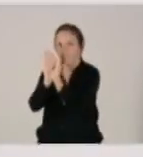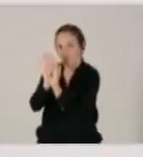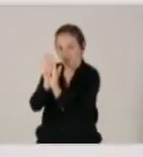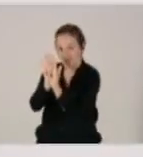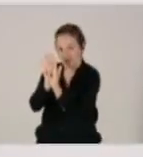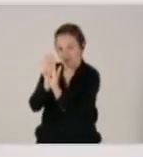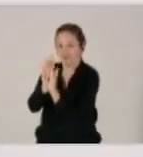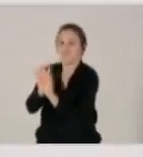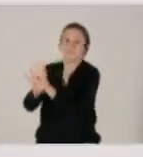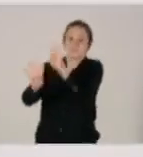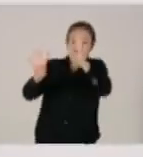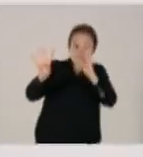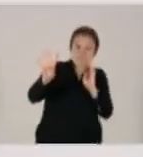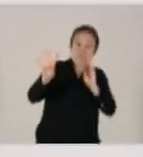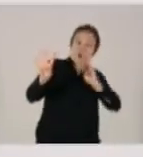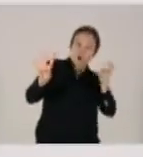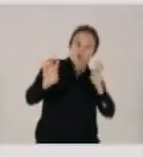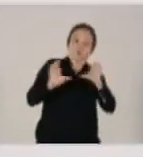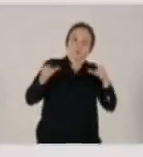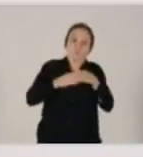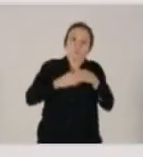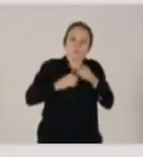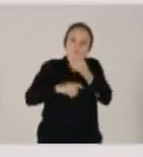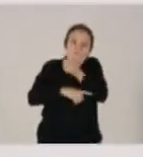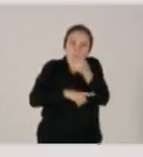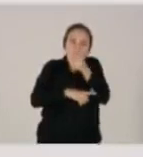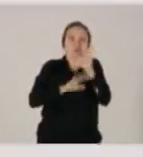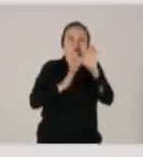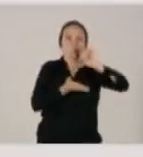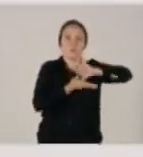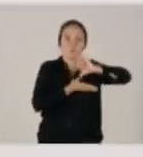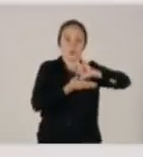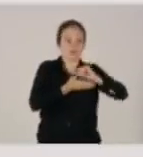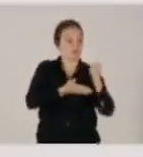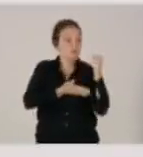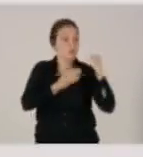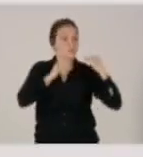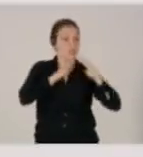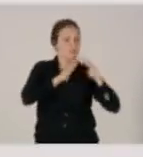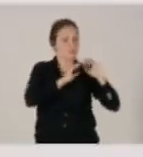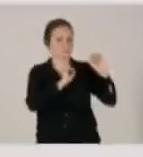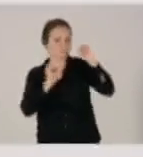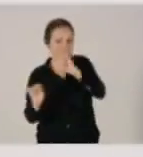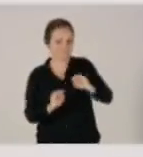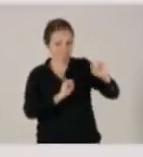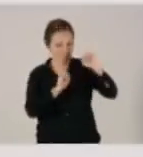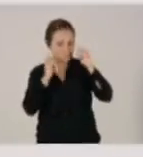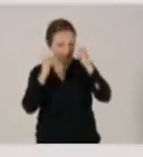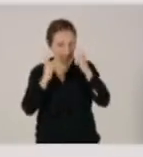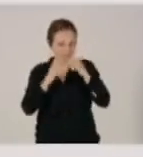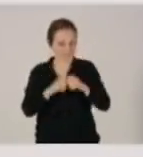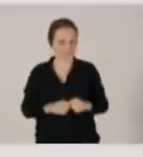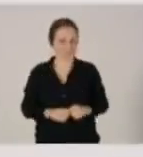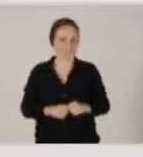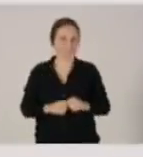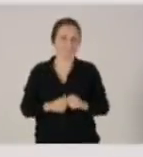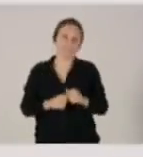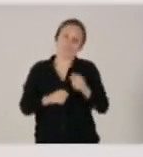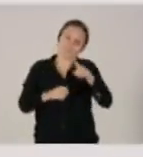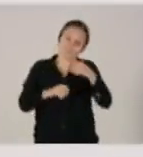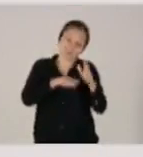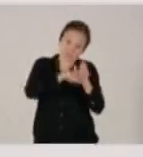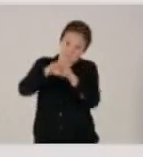segunda línea más de bomberos urbanos que siguen protegiendo las edificaciones y luego nos encontramos la pequeña parte que sí que